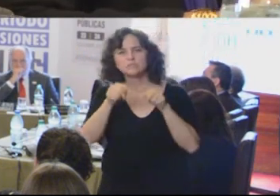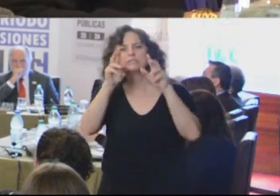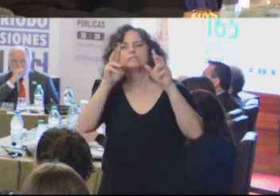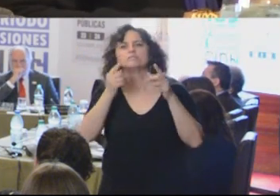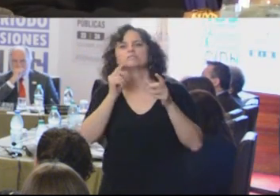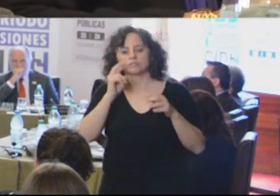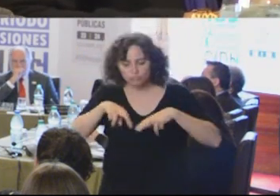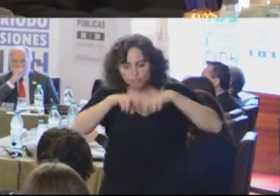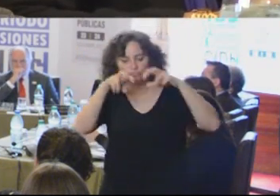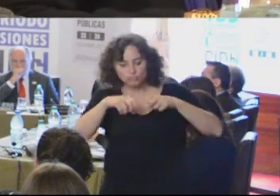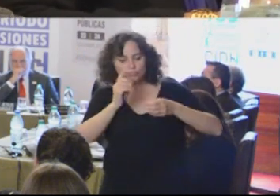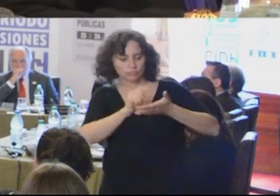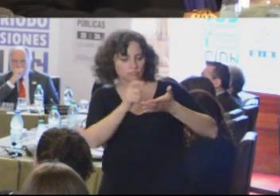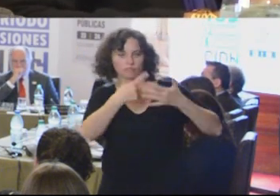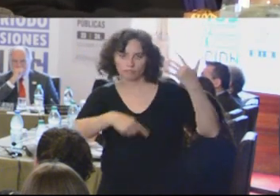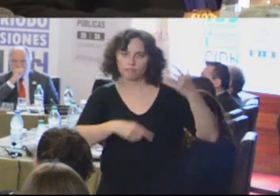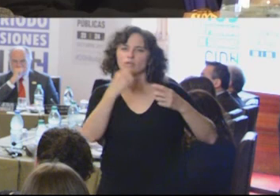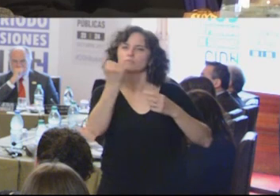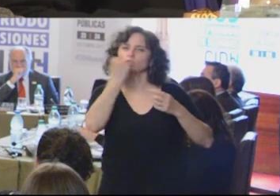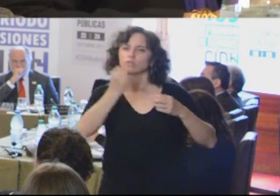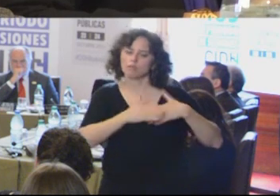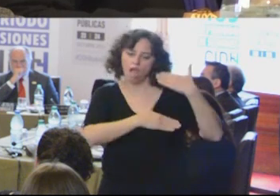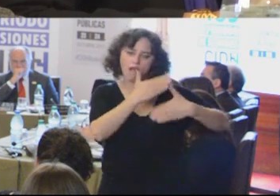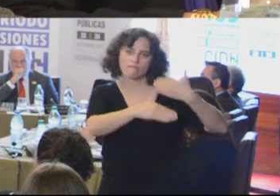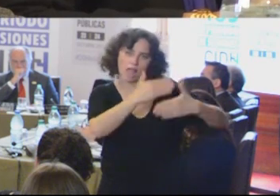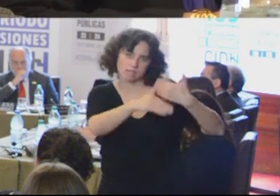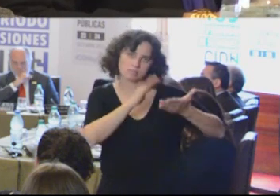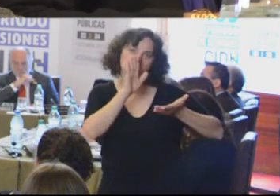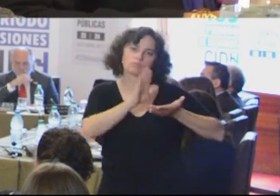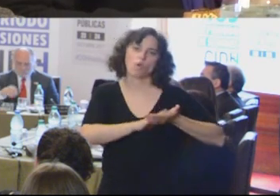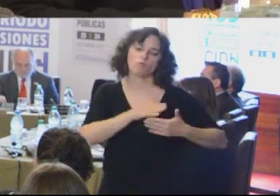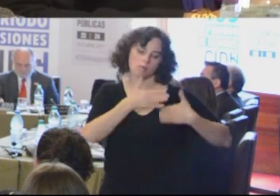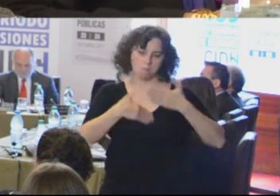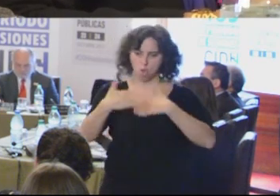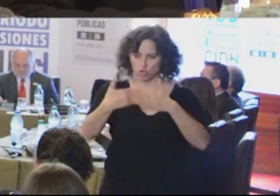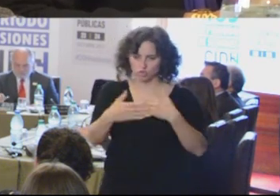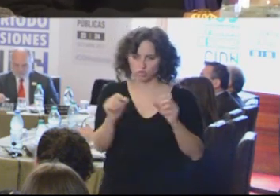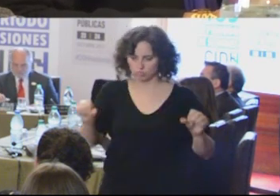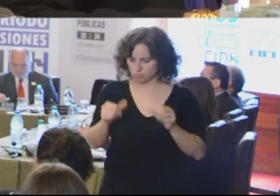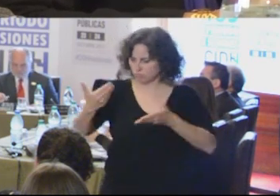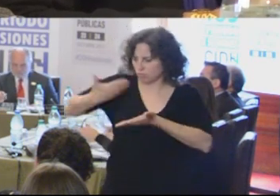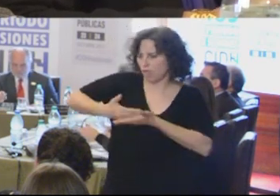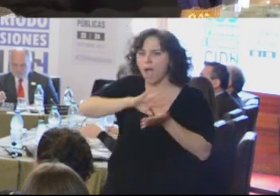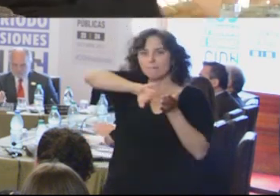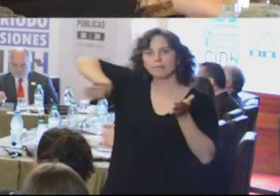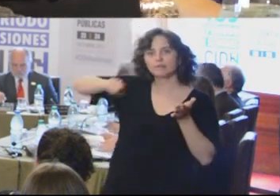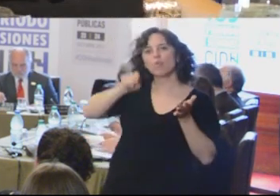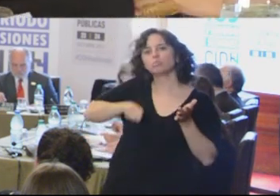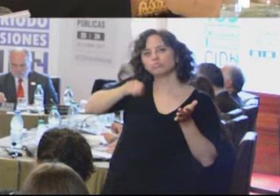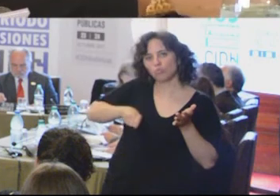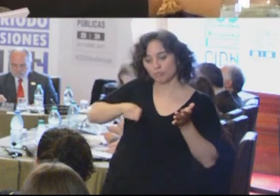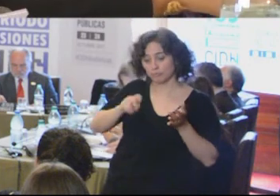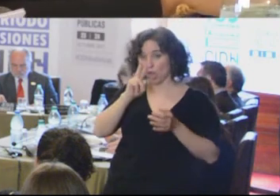de investigación y judicialización importantes avances en procesos presentados por ejecuciones extrajudiciales en el